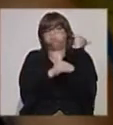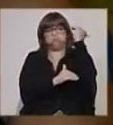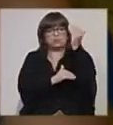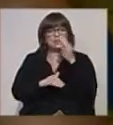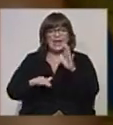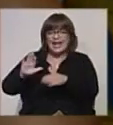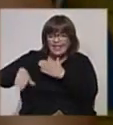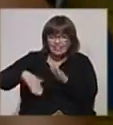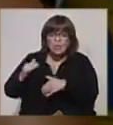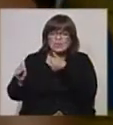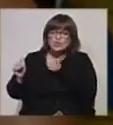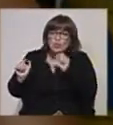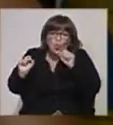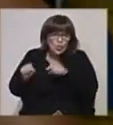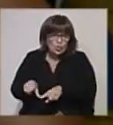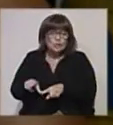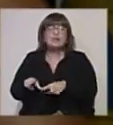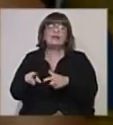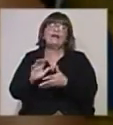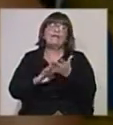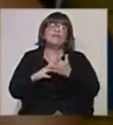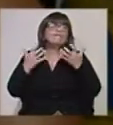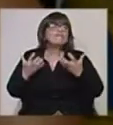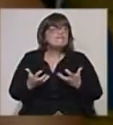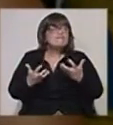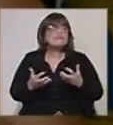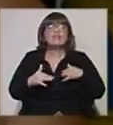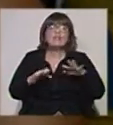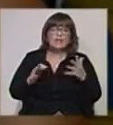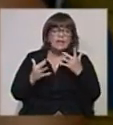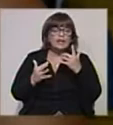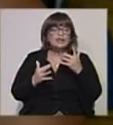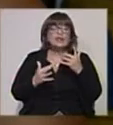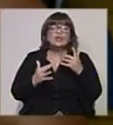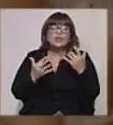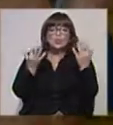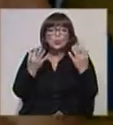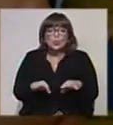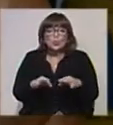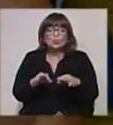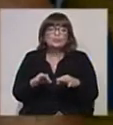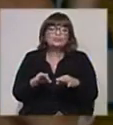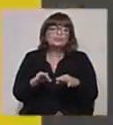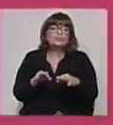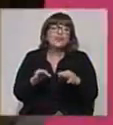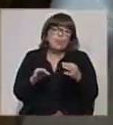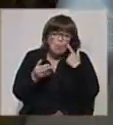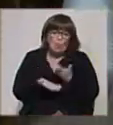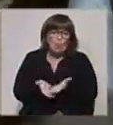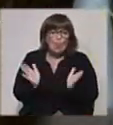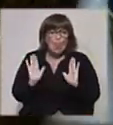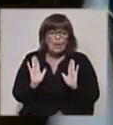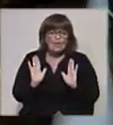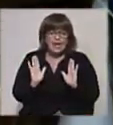con la historia del candombe. Entonces lo que tratamos de hacer fue justamente, en esto marcar